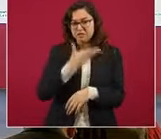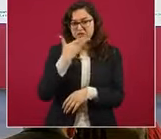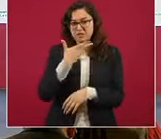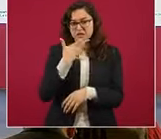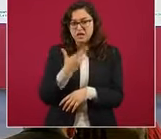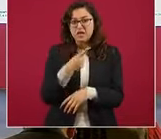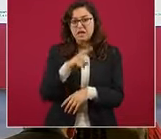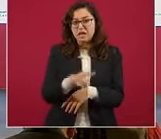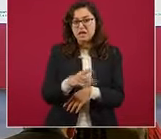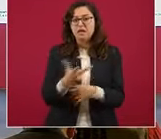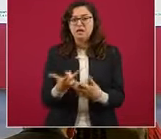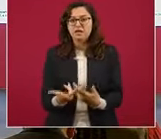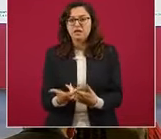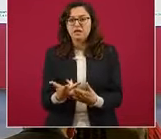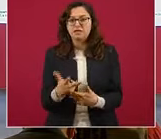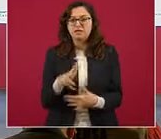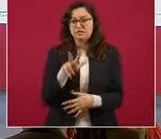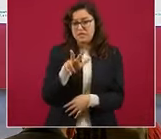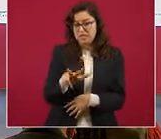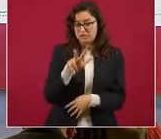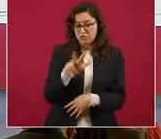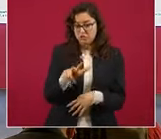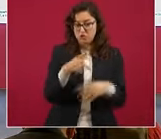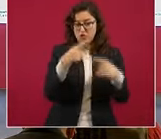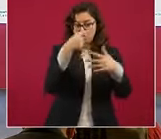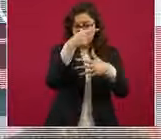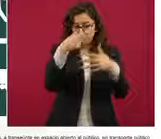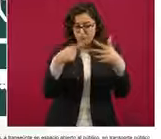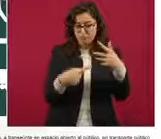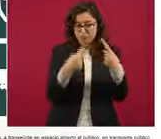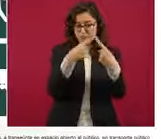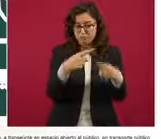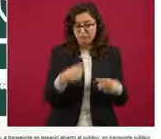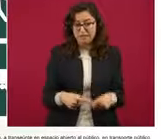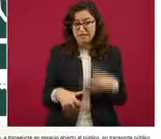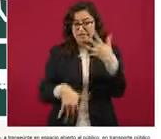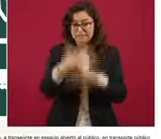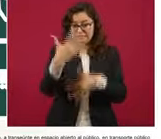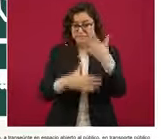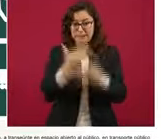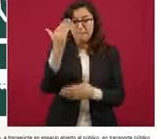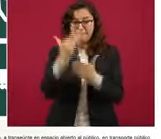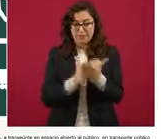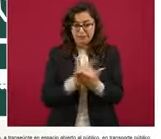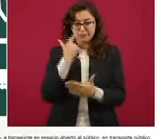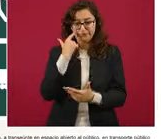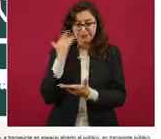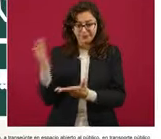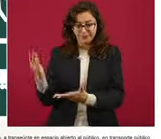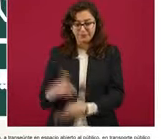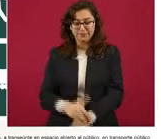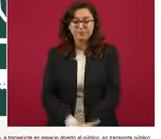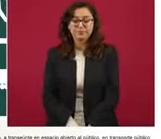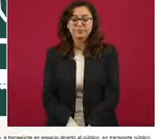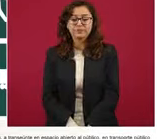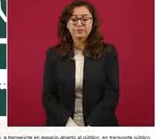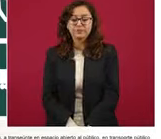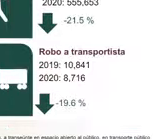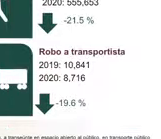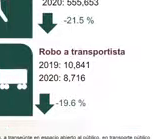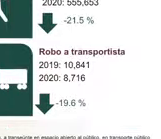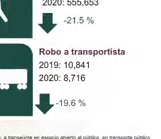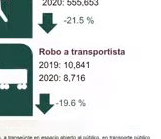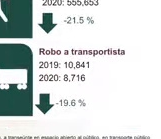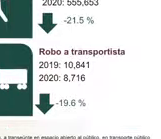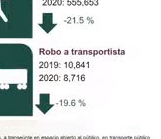una disminución del 2019 al 2020. Destaca robo en transporte público colectivo